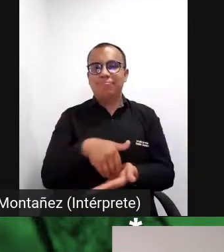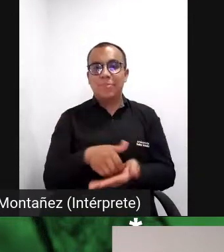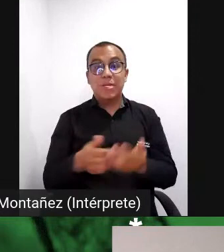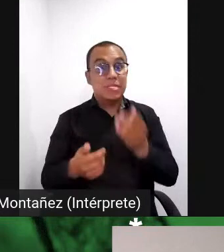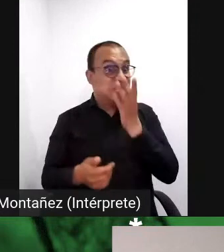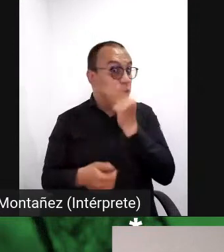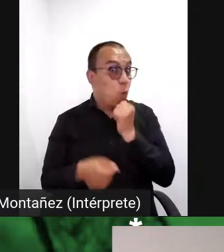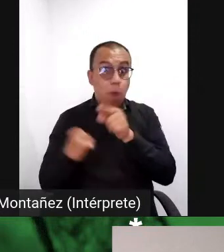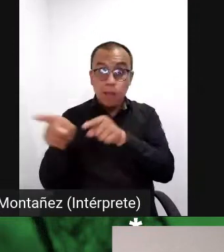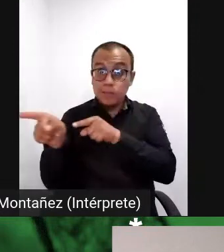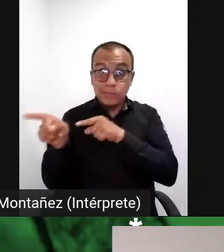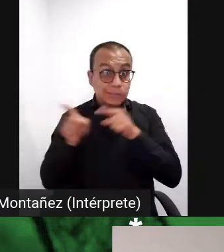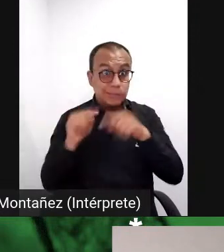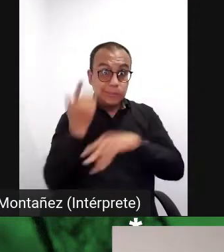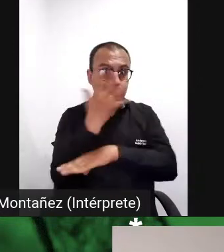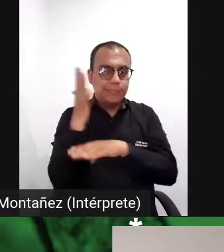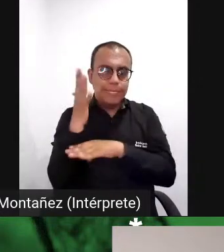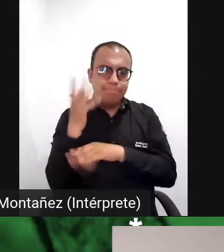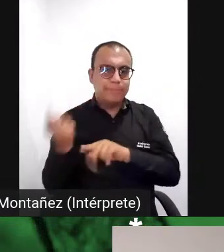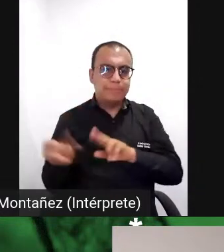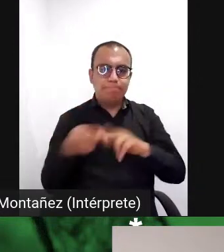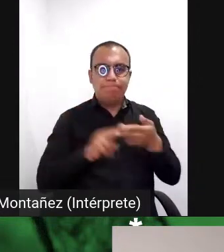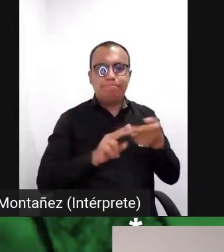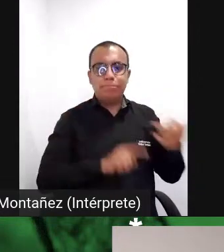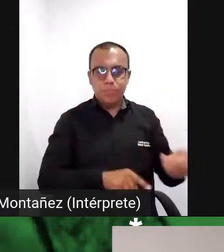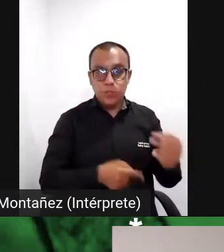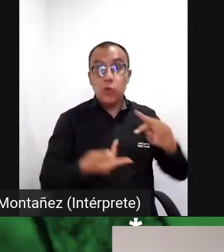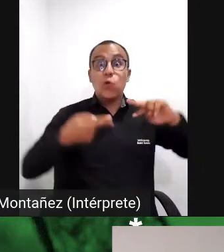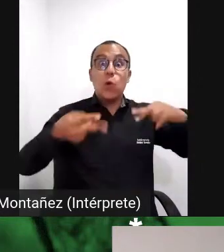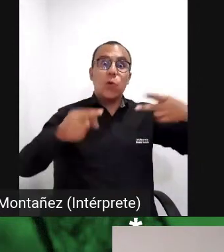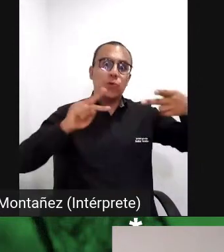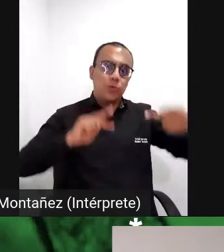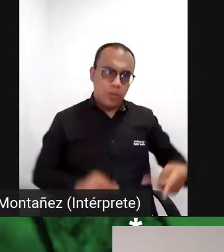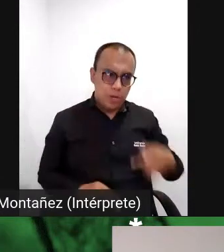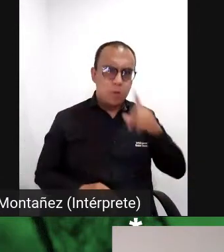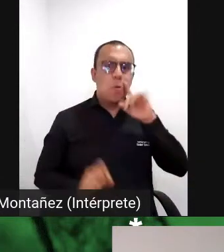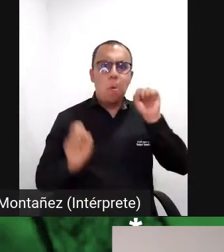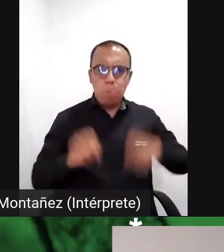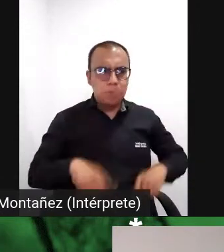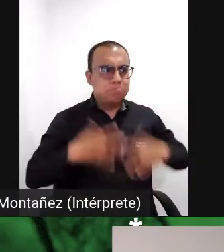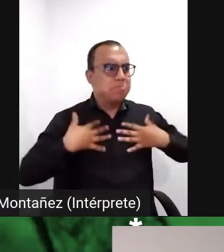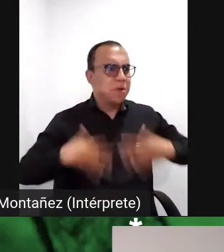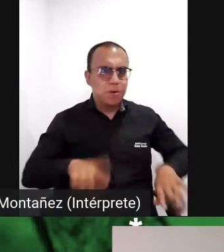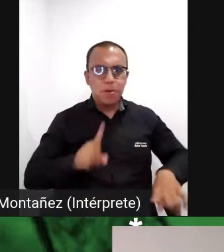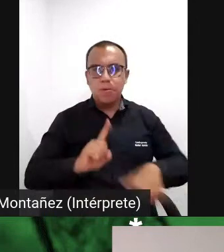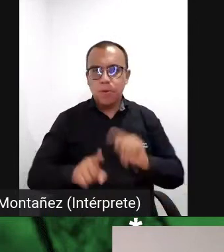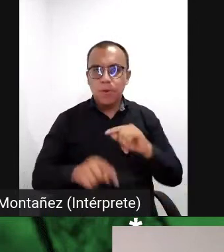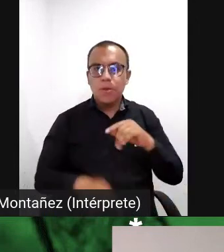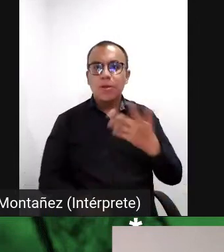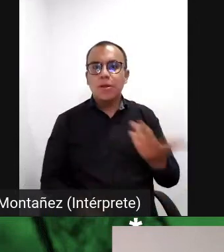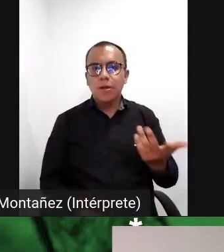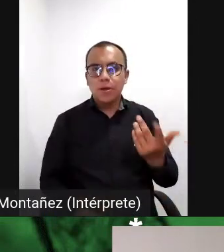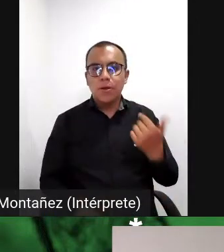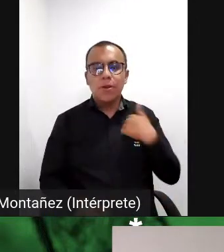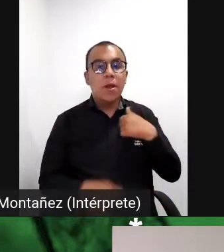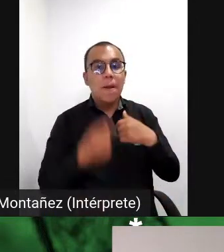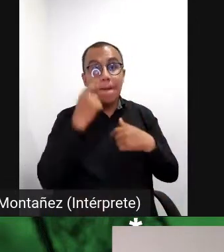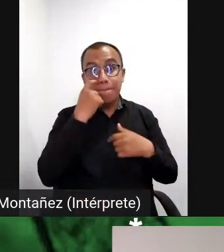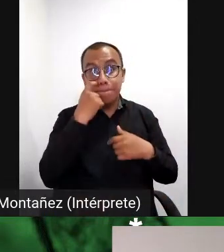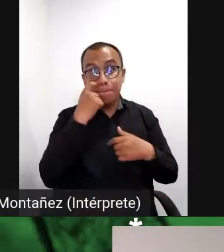esa planta, pues esa especie no puede existir, mientras que la mirla es capaz de comerse el pollito del copetón, pero